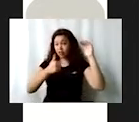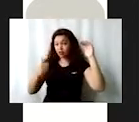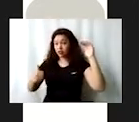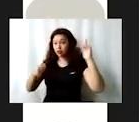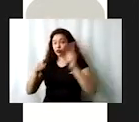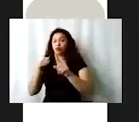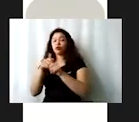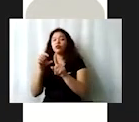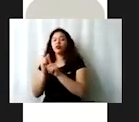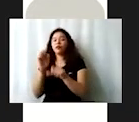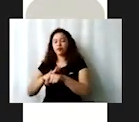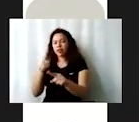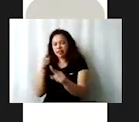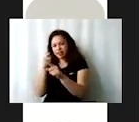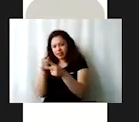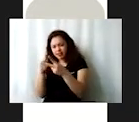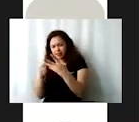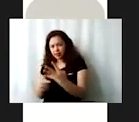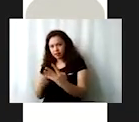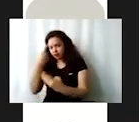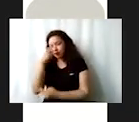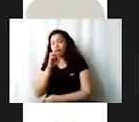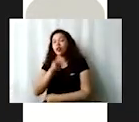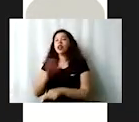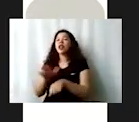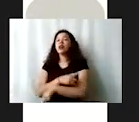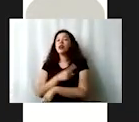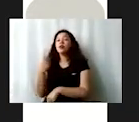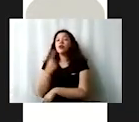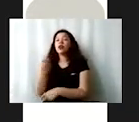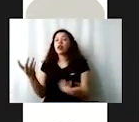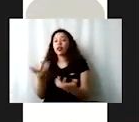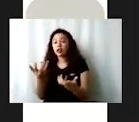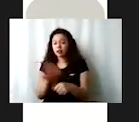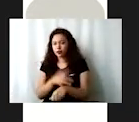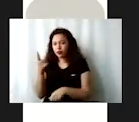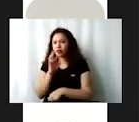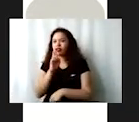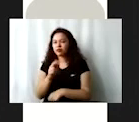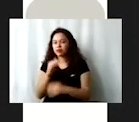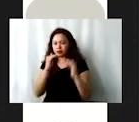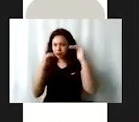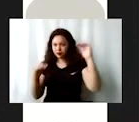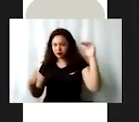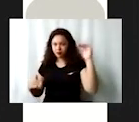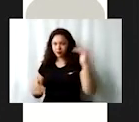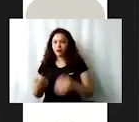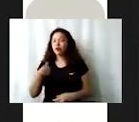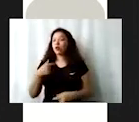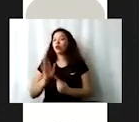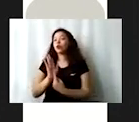objetivos específicos que responde al por qué se hace. A continuación, yo nada más les voy a